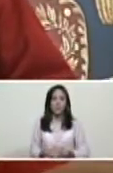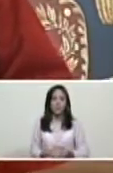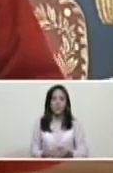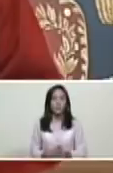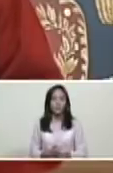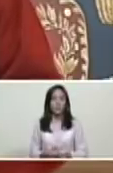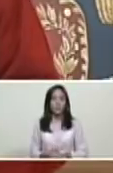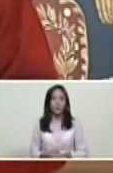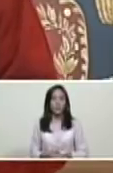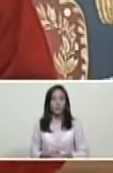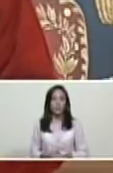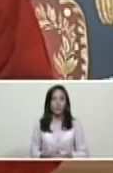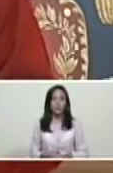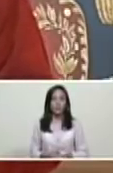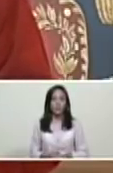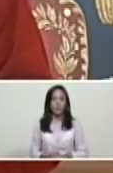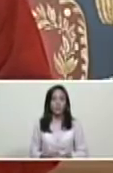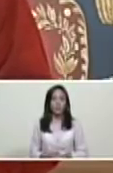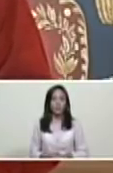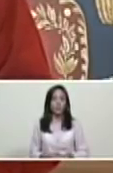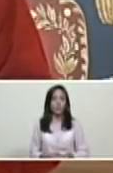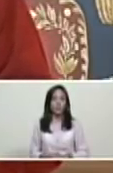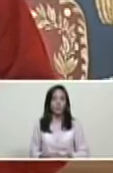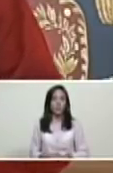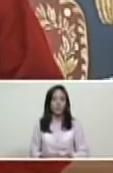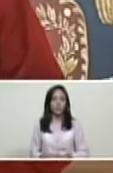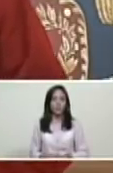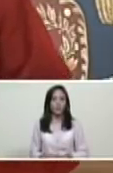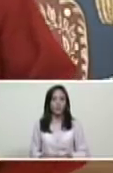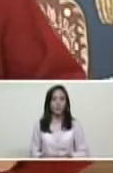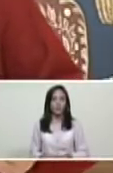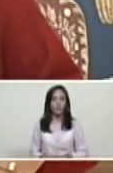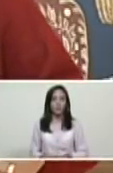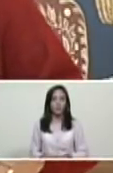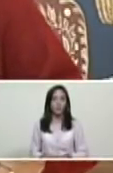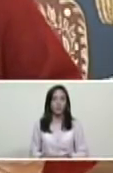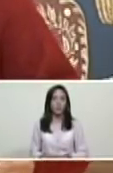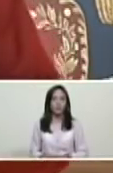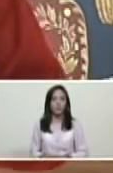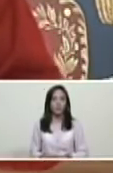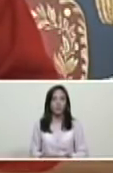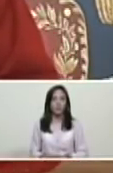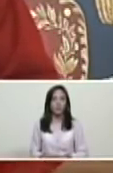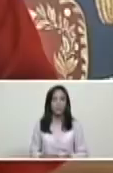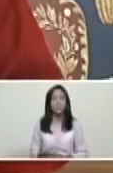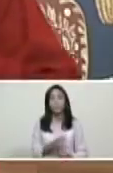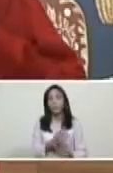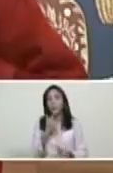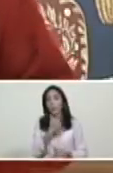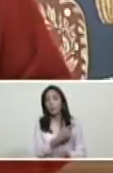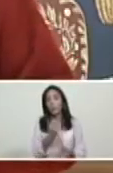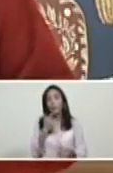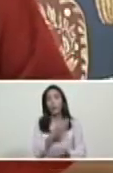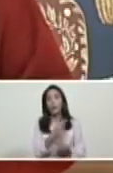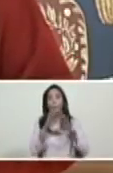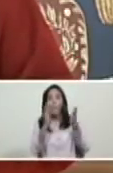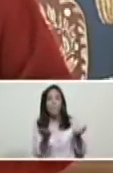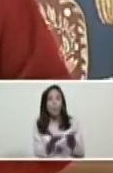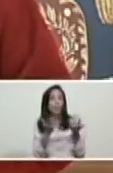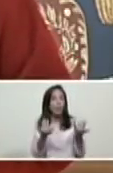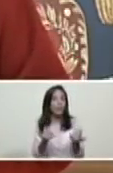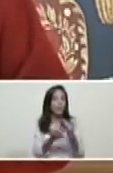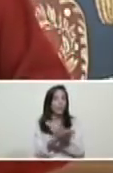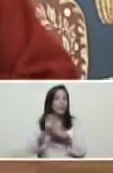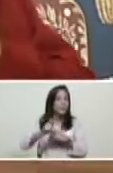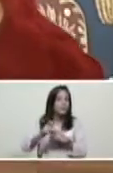mundo, como decía nuestro comandante Chávez, un nuevo mundo es posible. Y nosotros decimos, un nuevo mundo es necesario